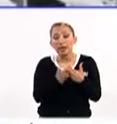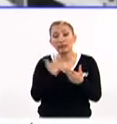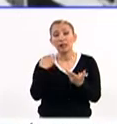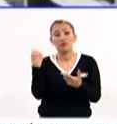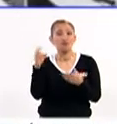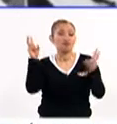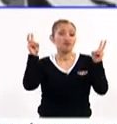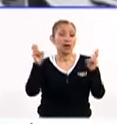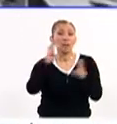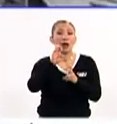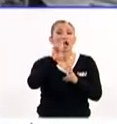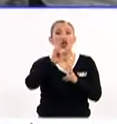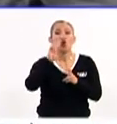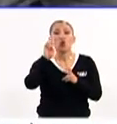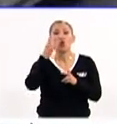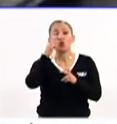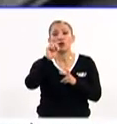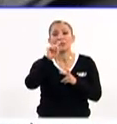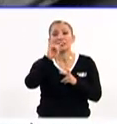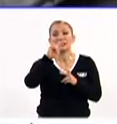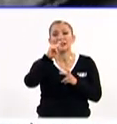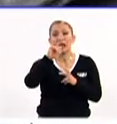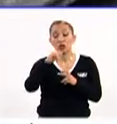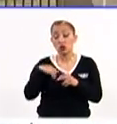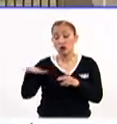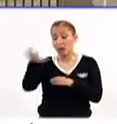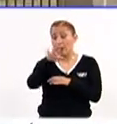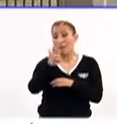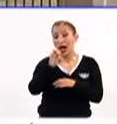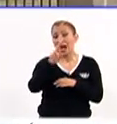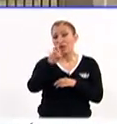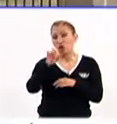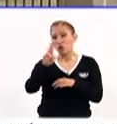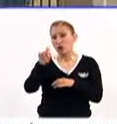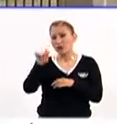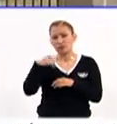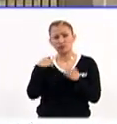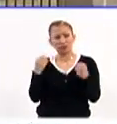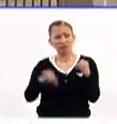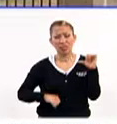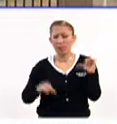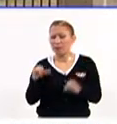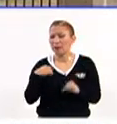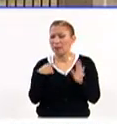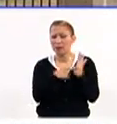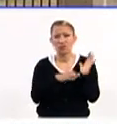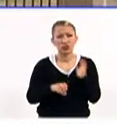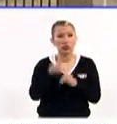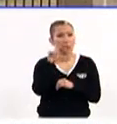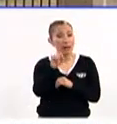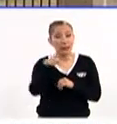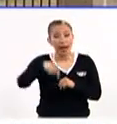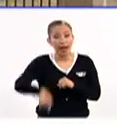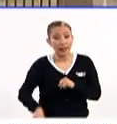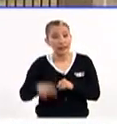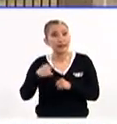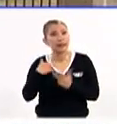del denominado barrio universitario. Este barrio universitario tuvo una intensa actividad en los años 20,